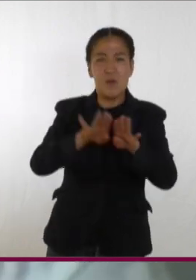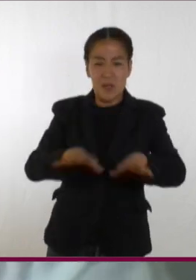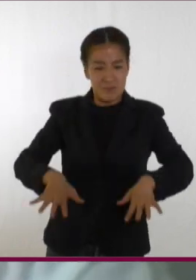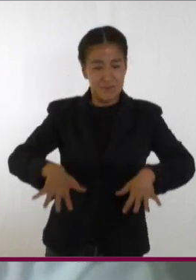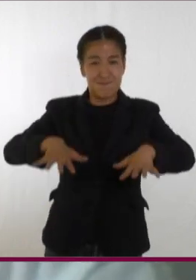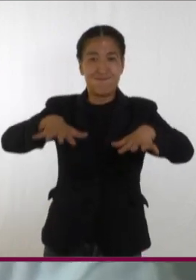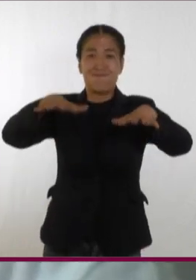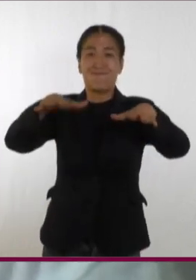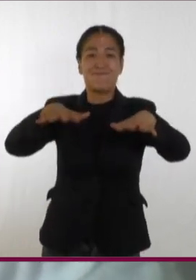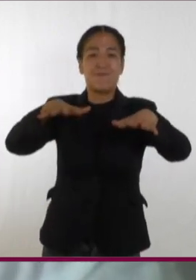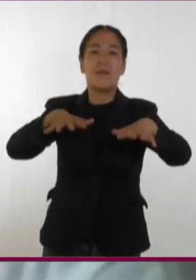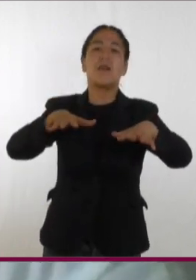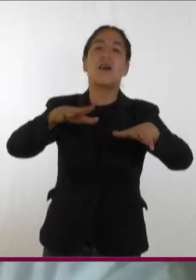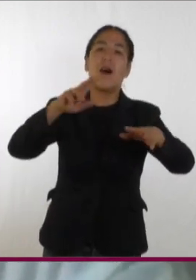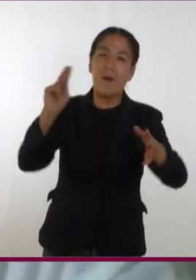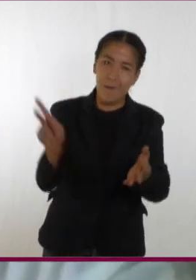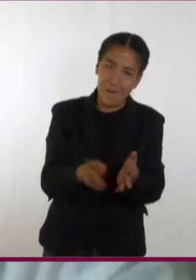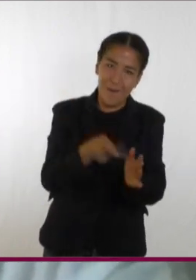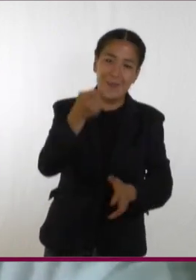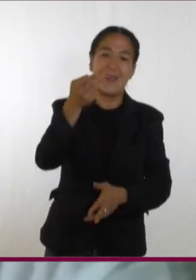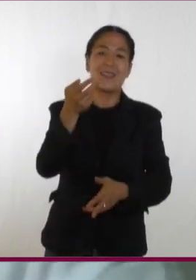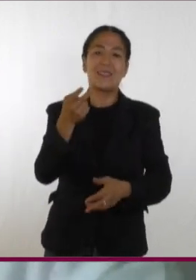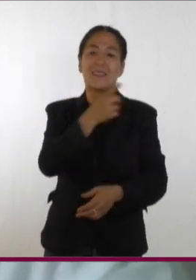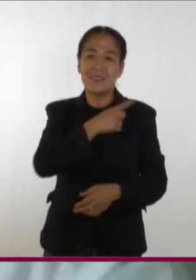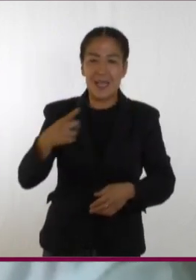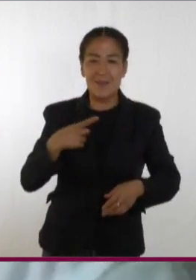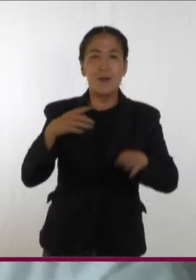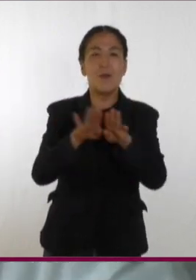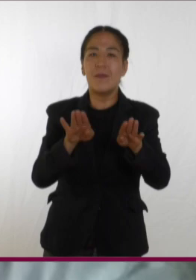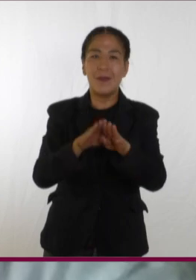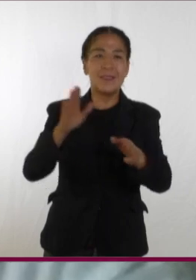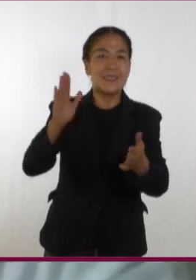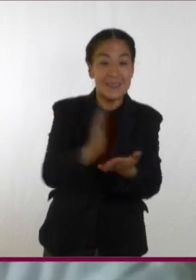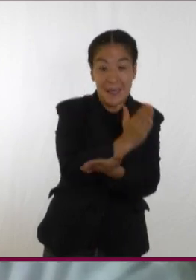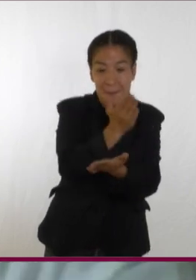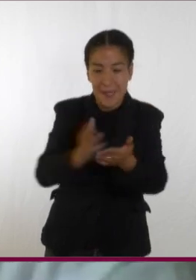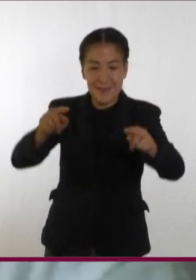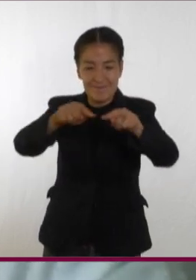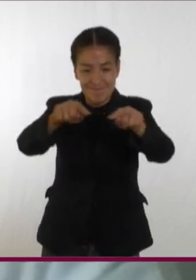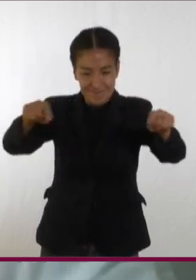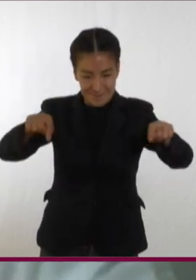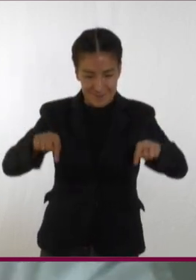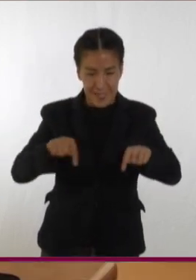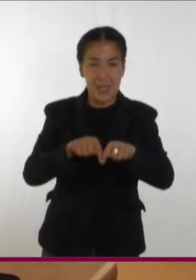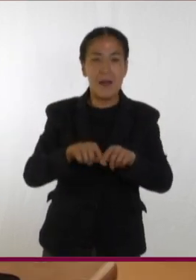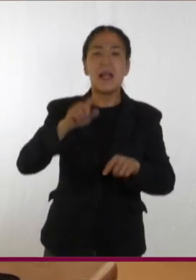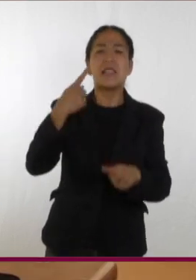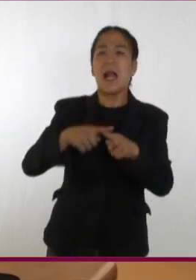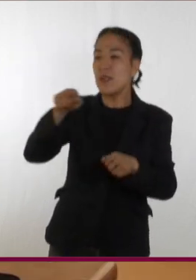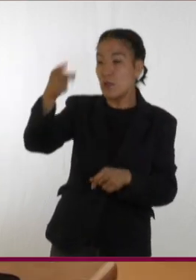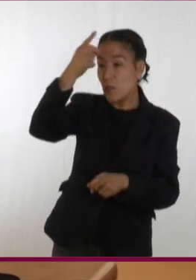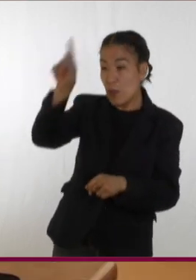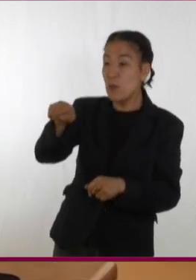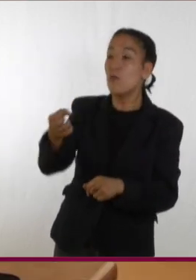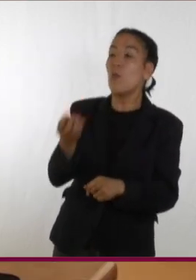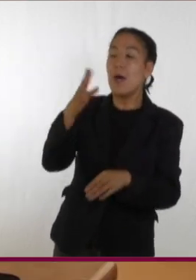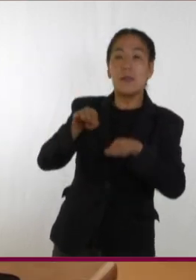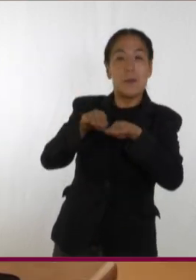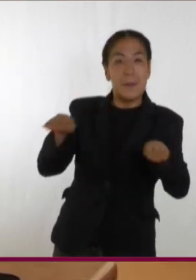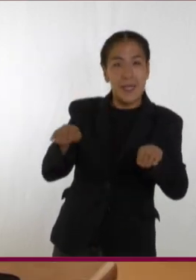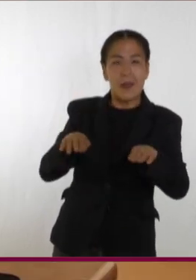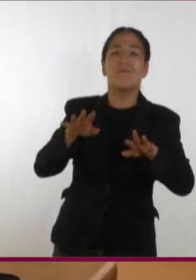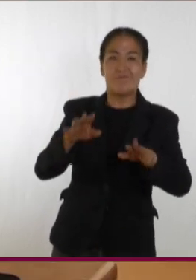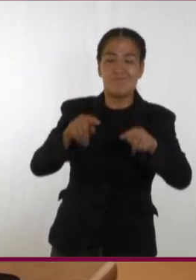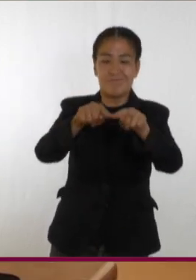pues se inundaba y entonces cubría todos los terrenos y había que volver a delimitarlos y decir, pues tal